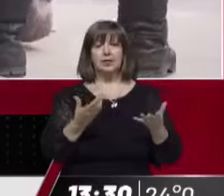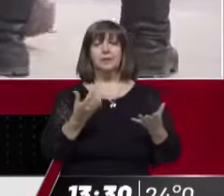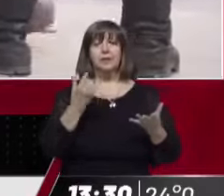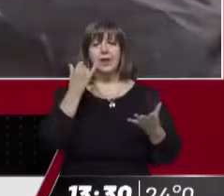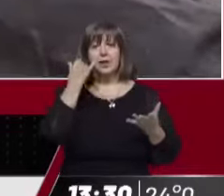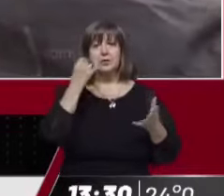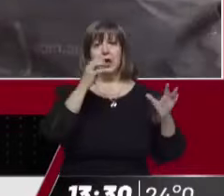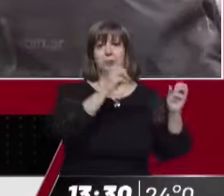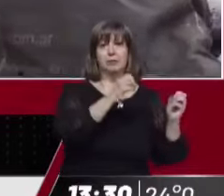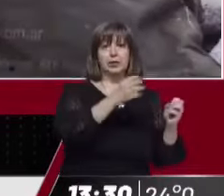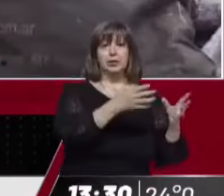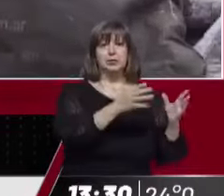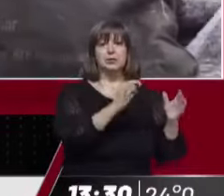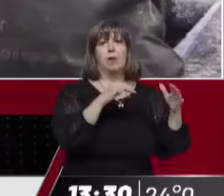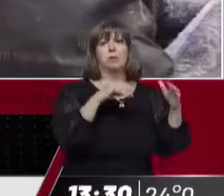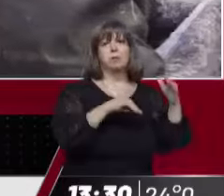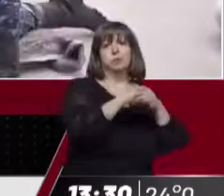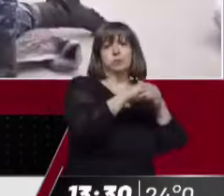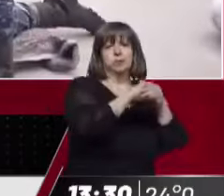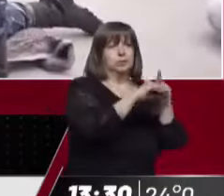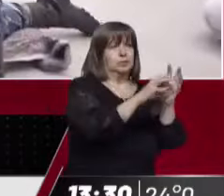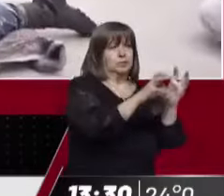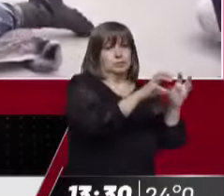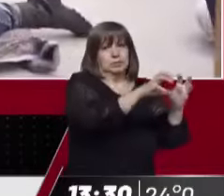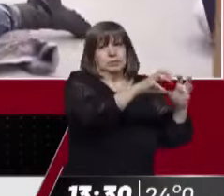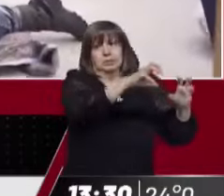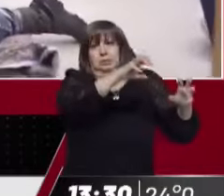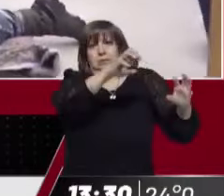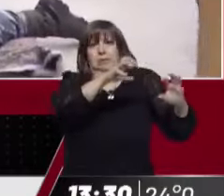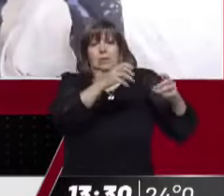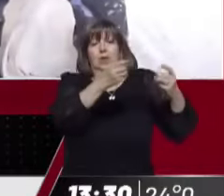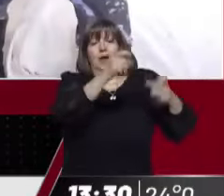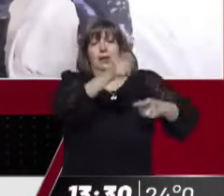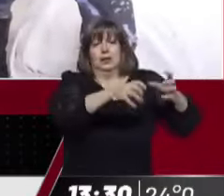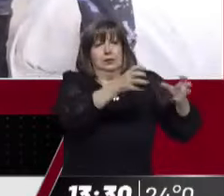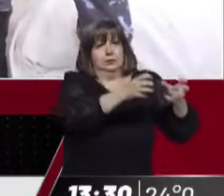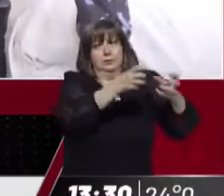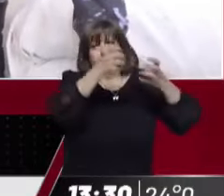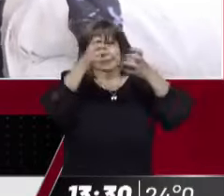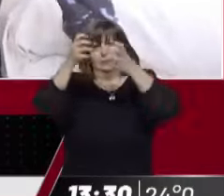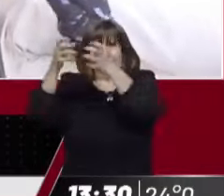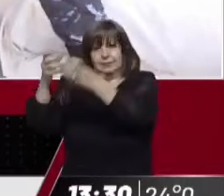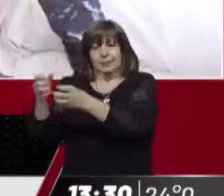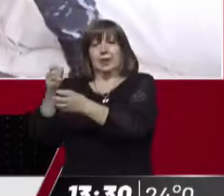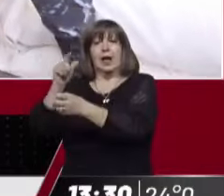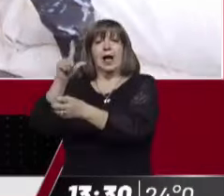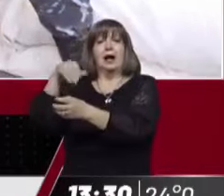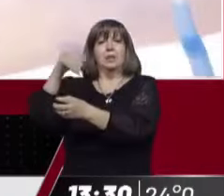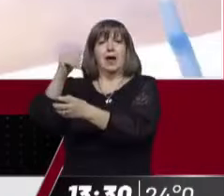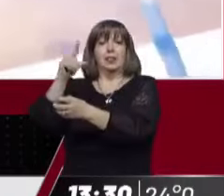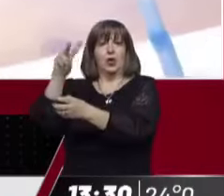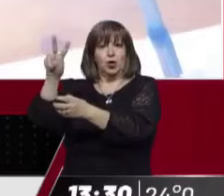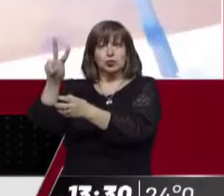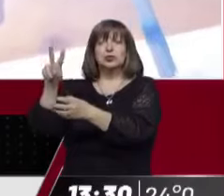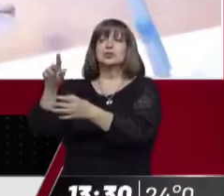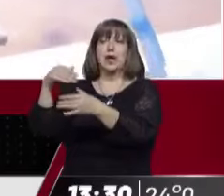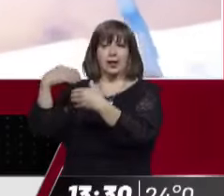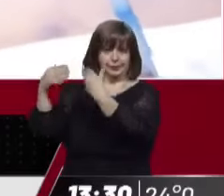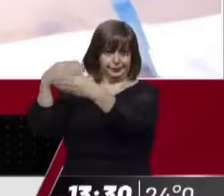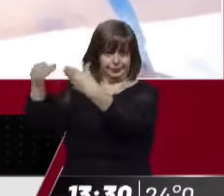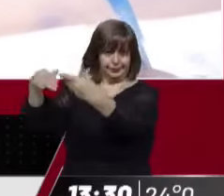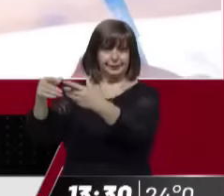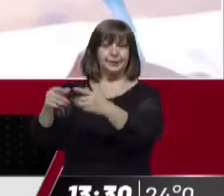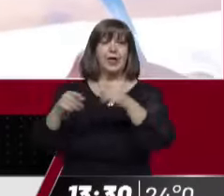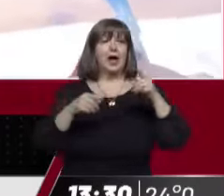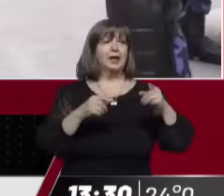de internos aquí al Mafuerte 2, porque descomprime todo ese circuito que lo necesitamos en ese lugar justamente. Ministra, ¿qué le diría